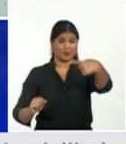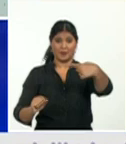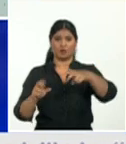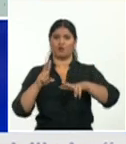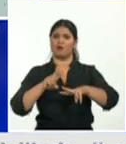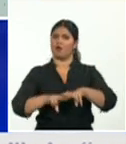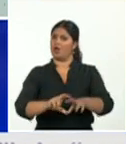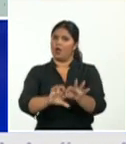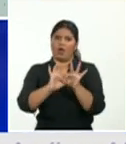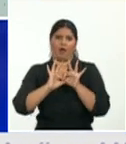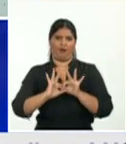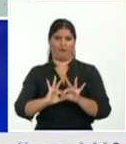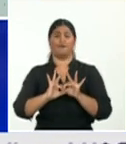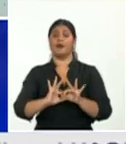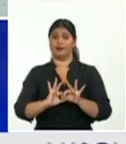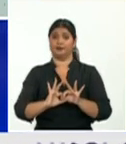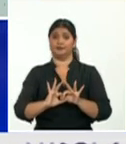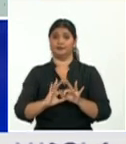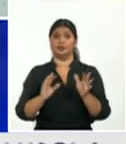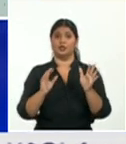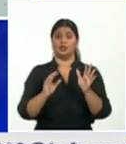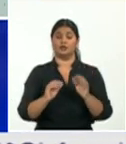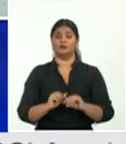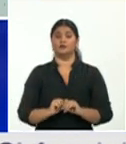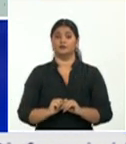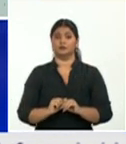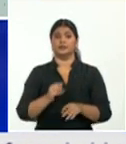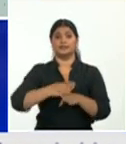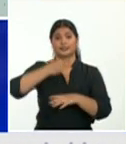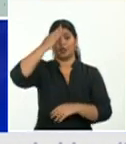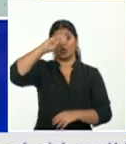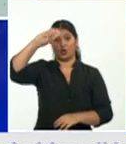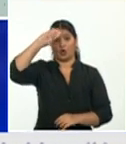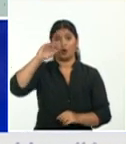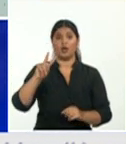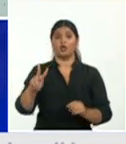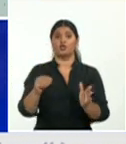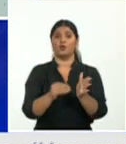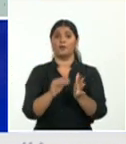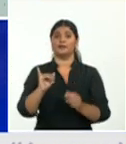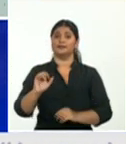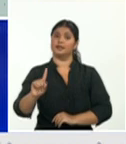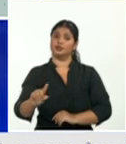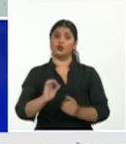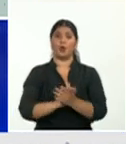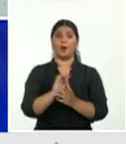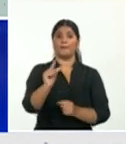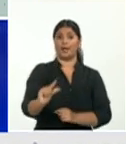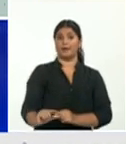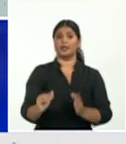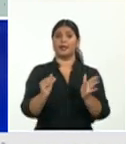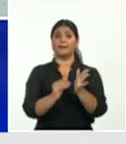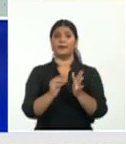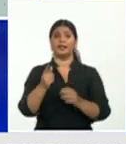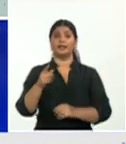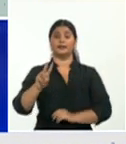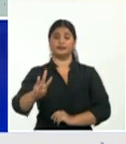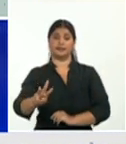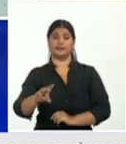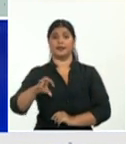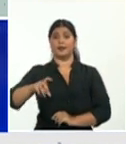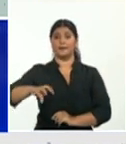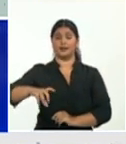casos, Santiago de Cuba con 2.061, Mayabeque 1.013, Pinar del